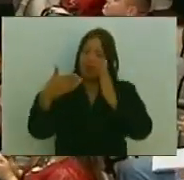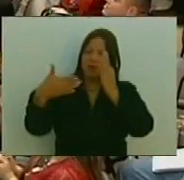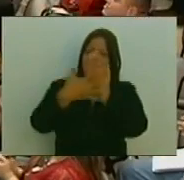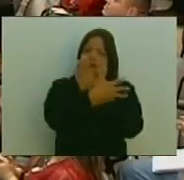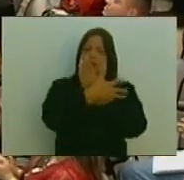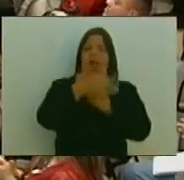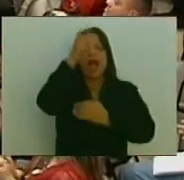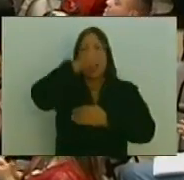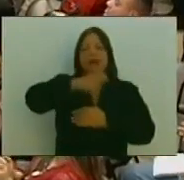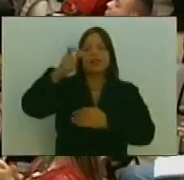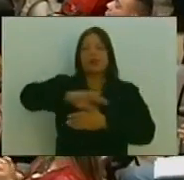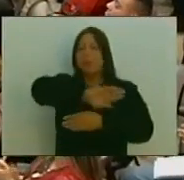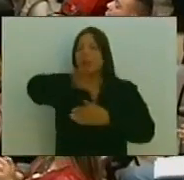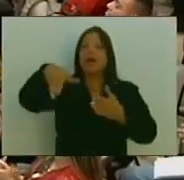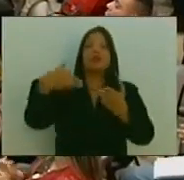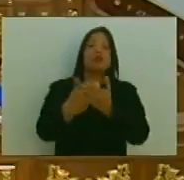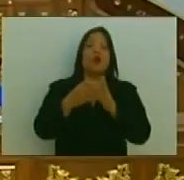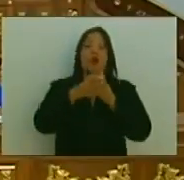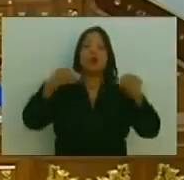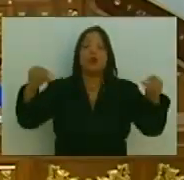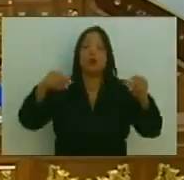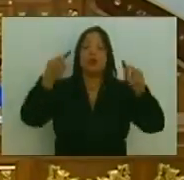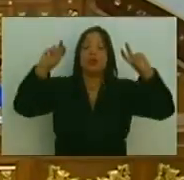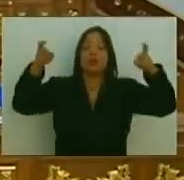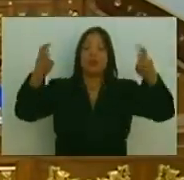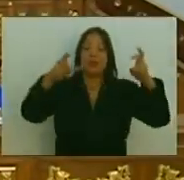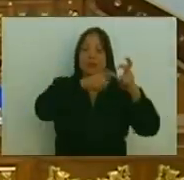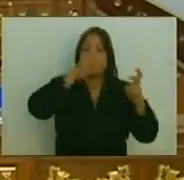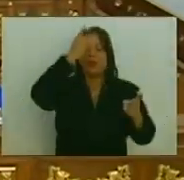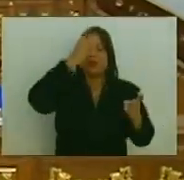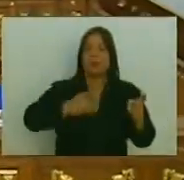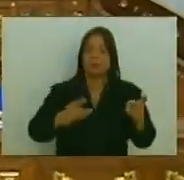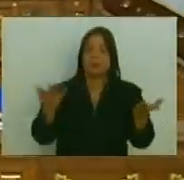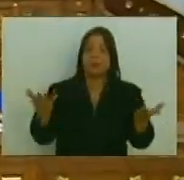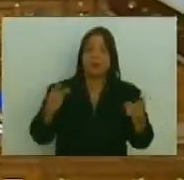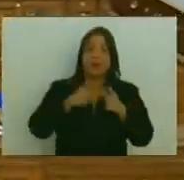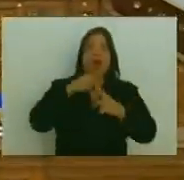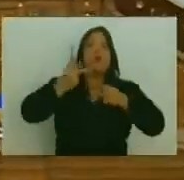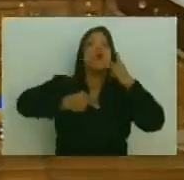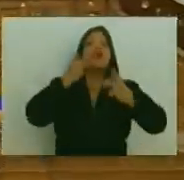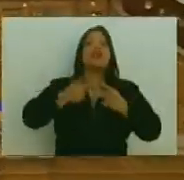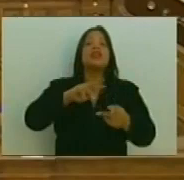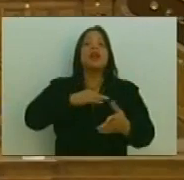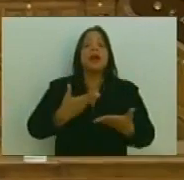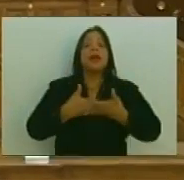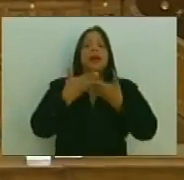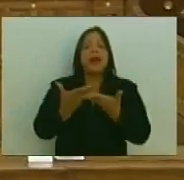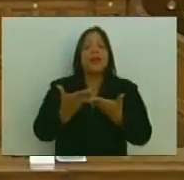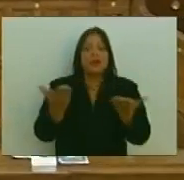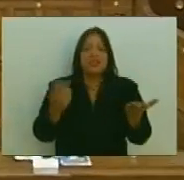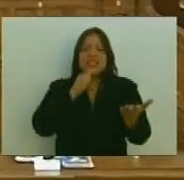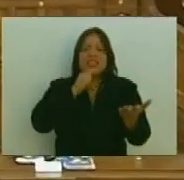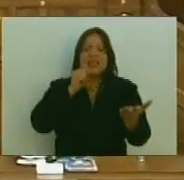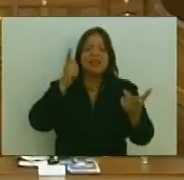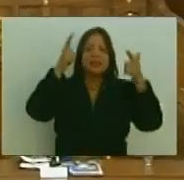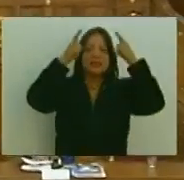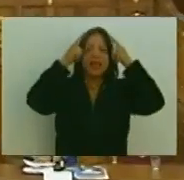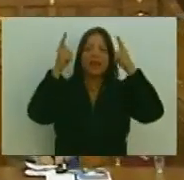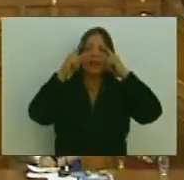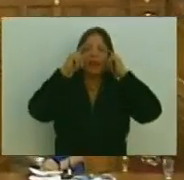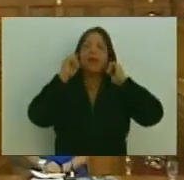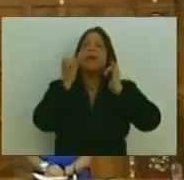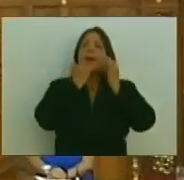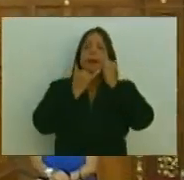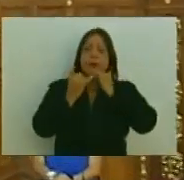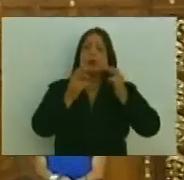la atención integral de las personas con discapacidad en Venezuela. Tiene que ser así, porque fue la política que nos regaló Chávez. ¿Tiene fallas? Las tiene, y